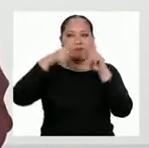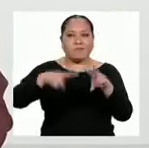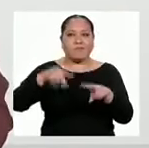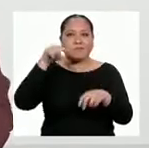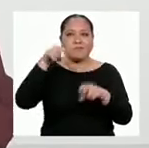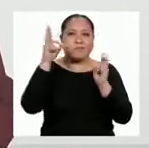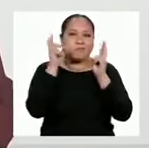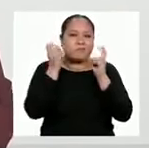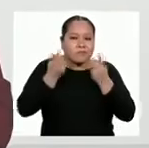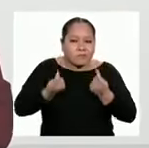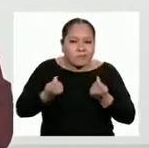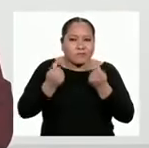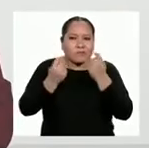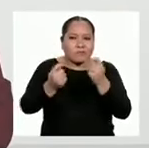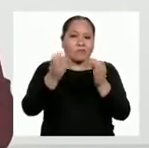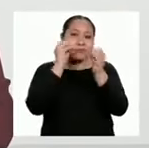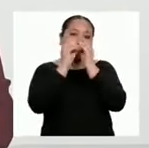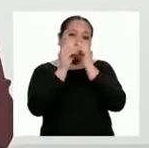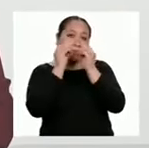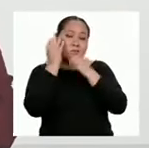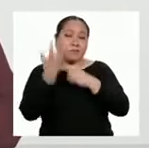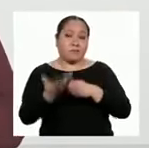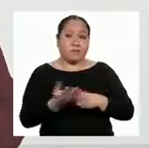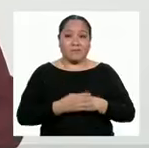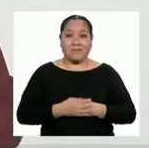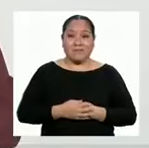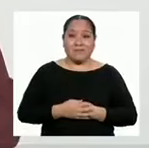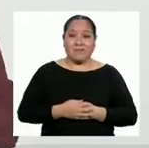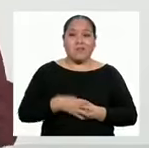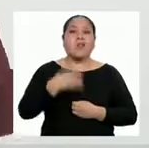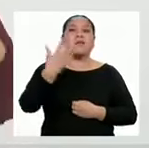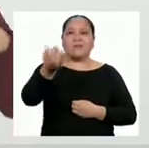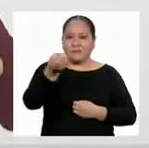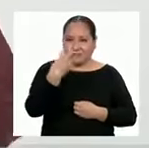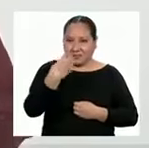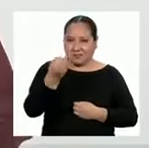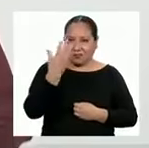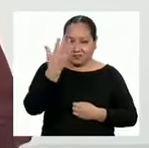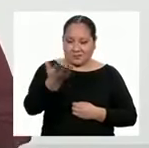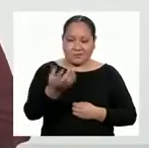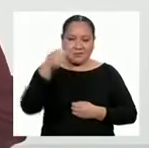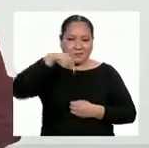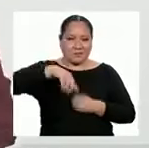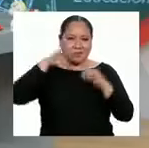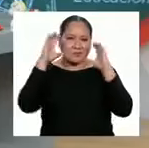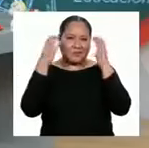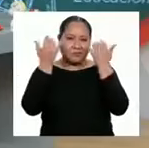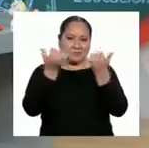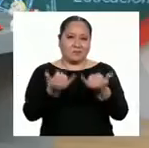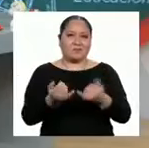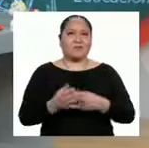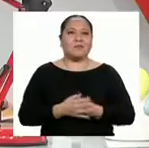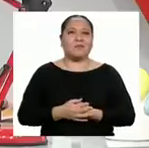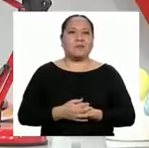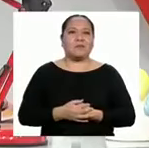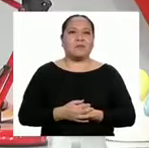y tratar de encontrarle una solución. Así que cuenta conmigo para la clase de hoy.